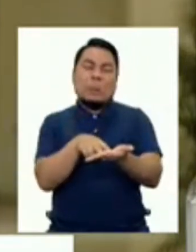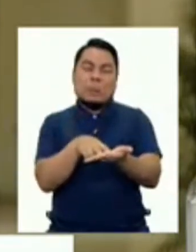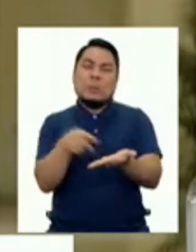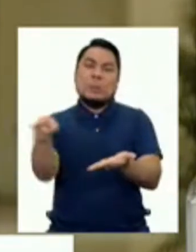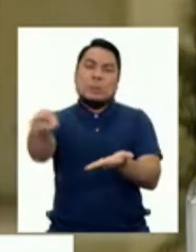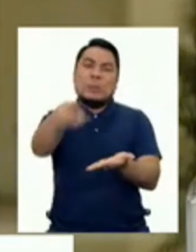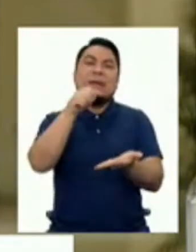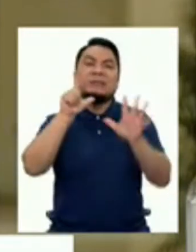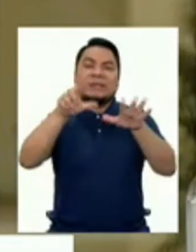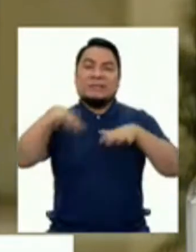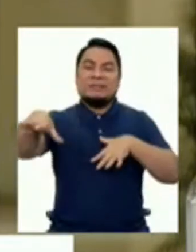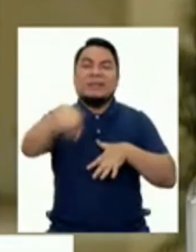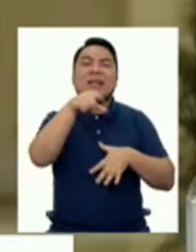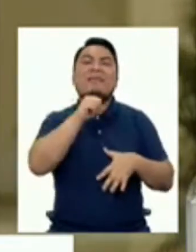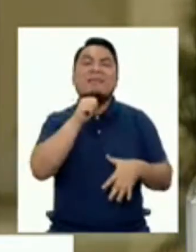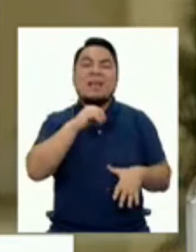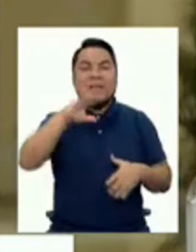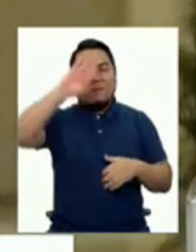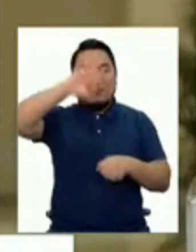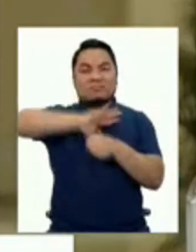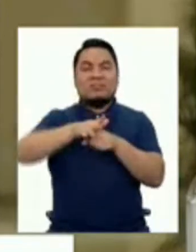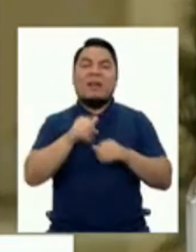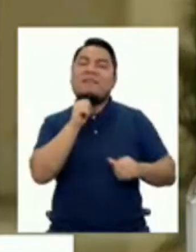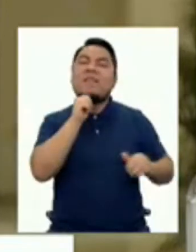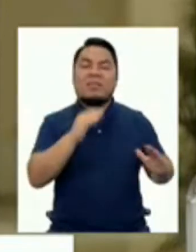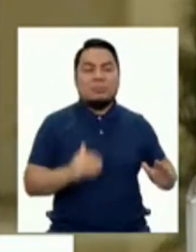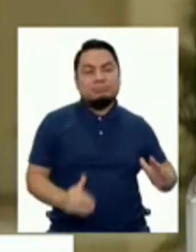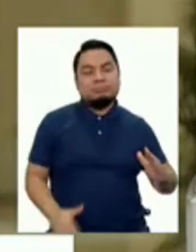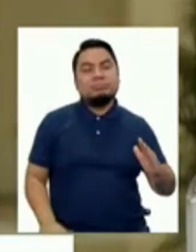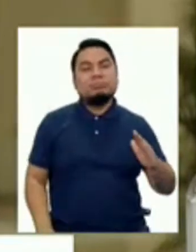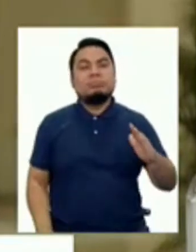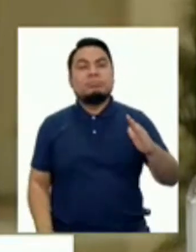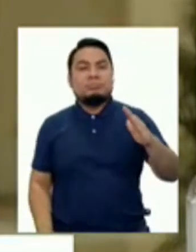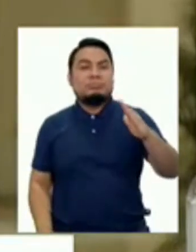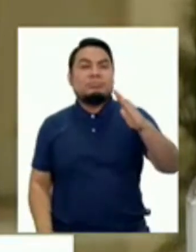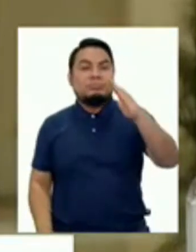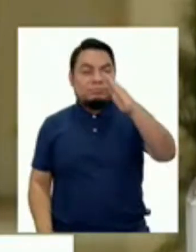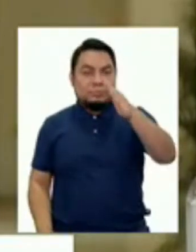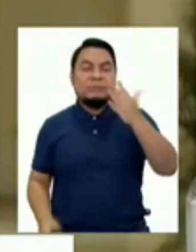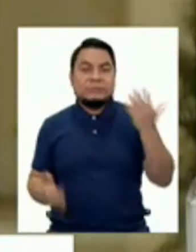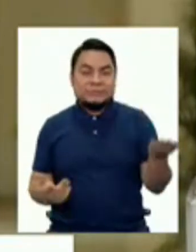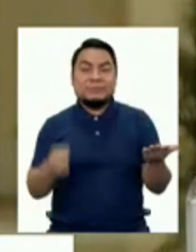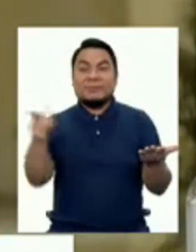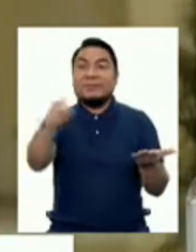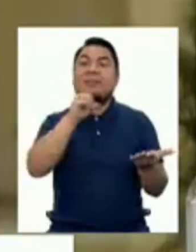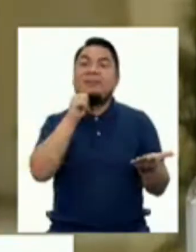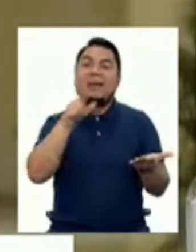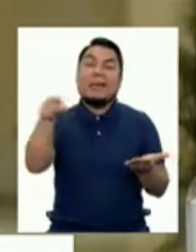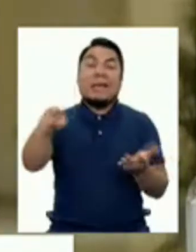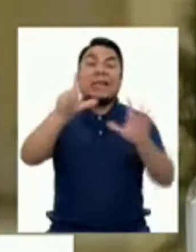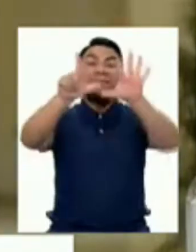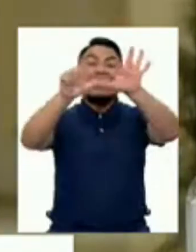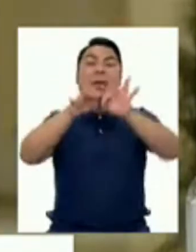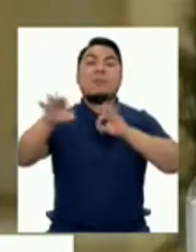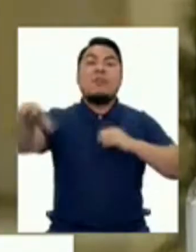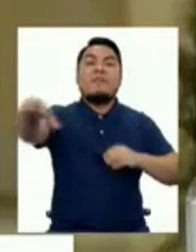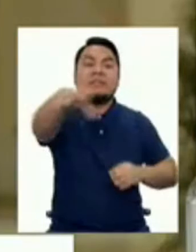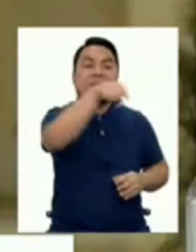una curva de propagación de la enfermedad que todavía nos obliga a